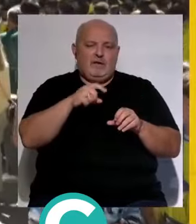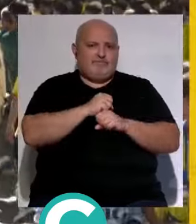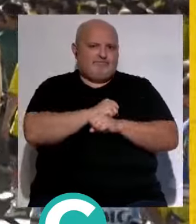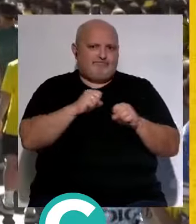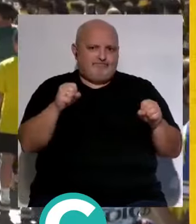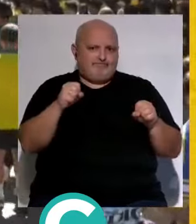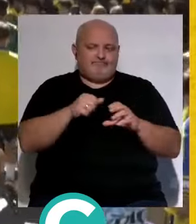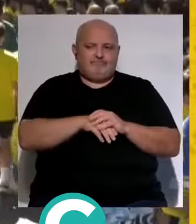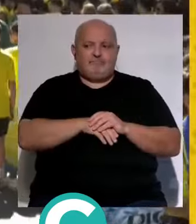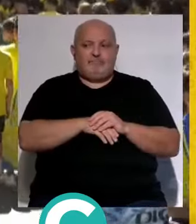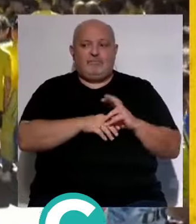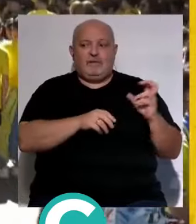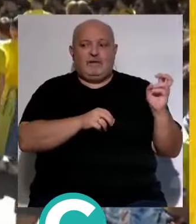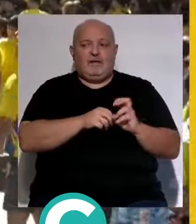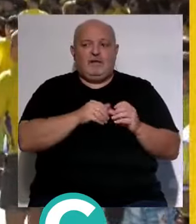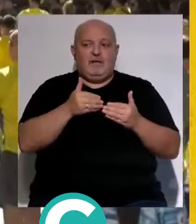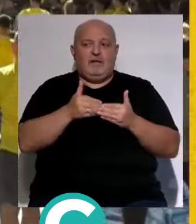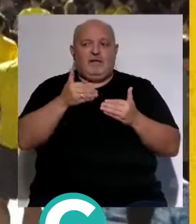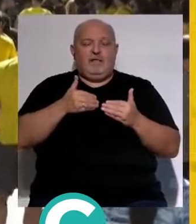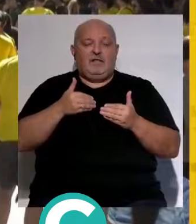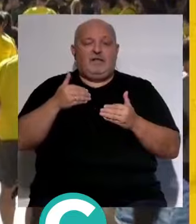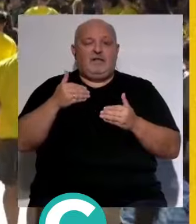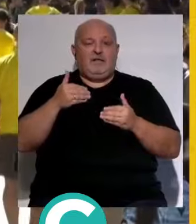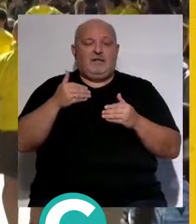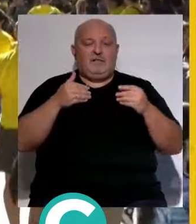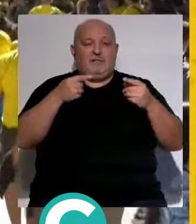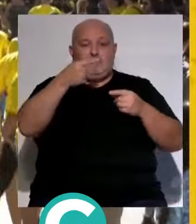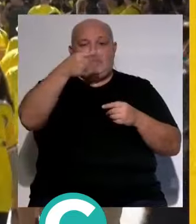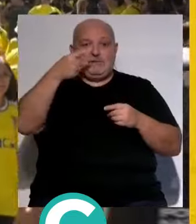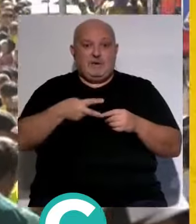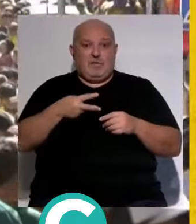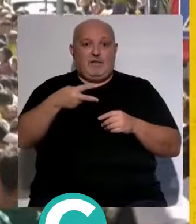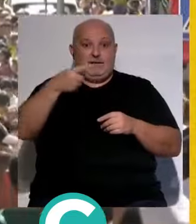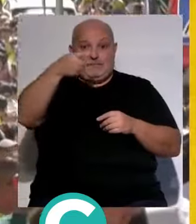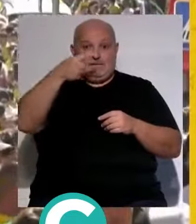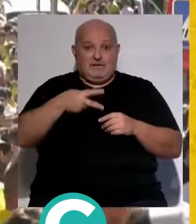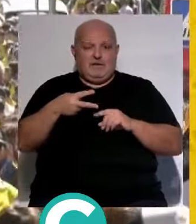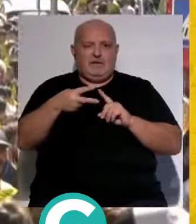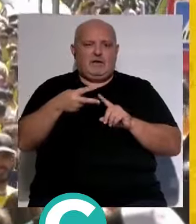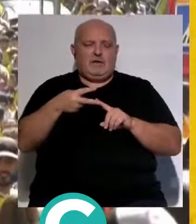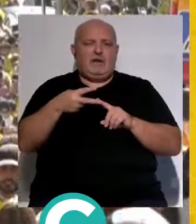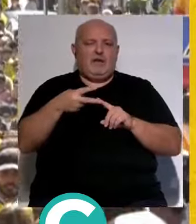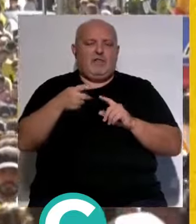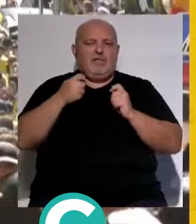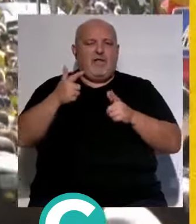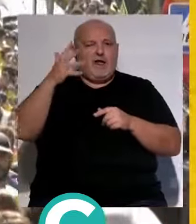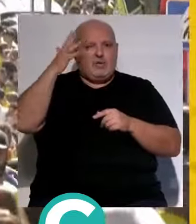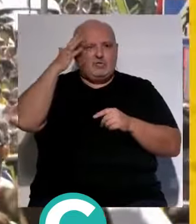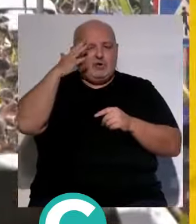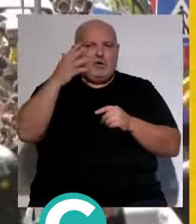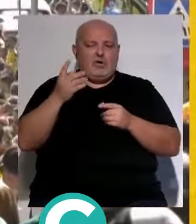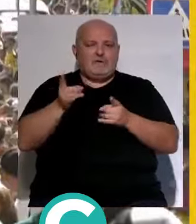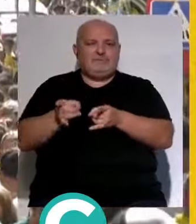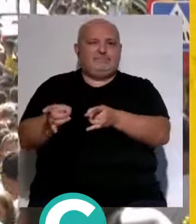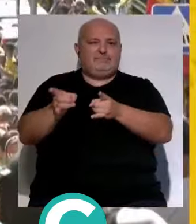aún, viniendo después de un descenso. Tú, después de un descenso, tú tienes que crear ilusión, regenerar a la afición,